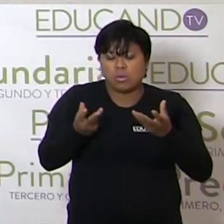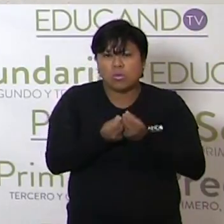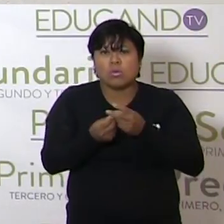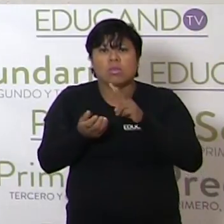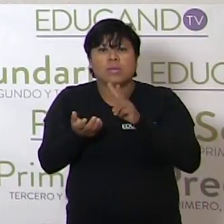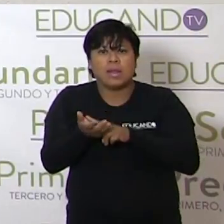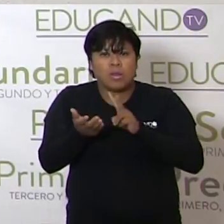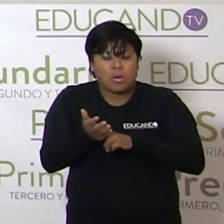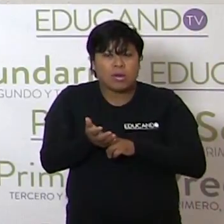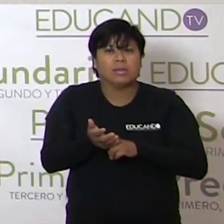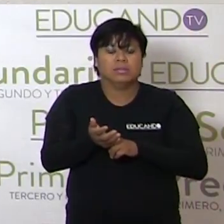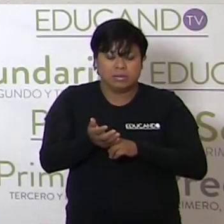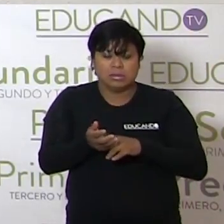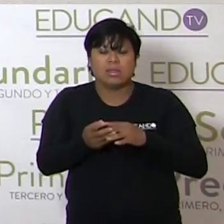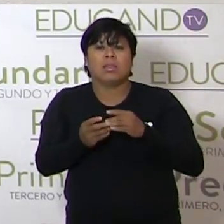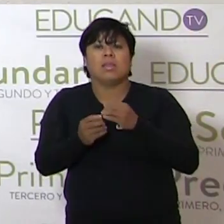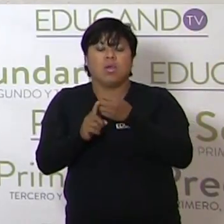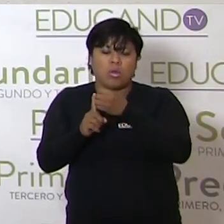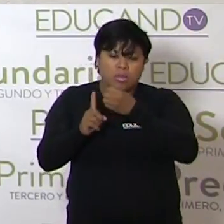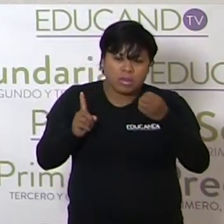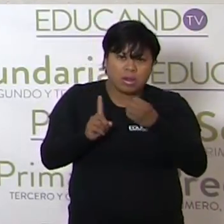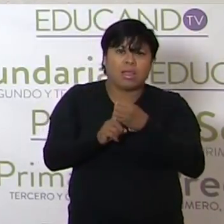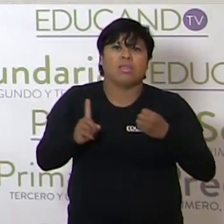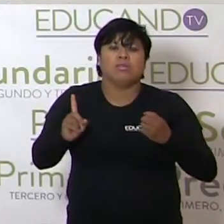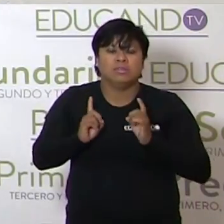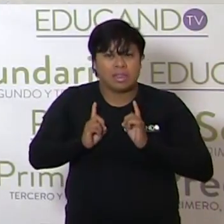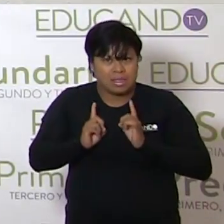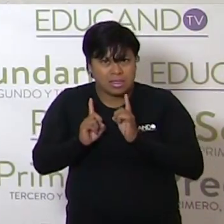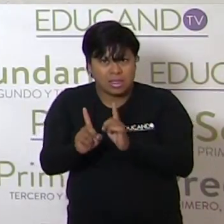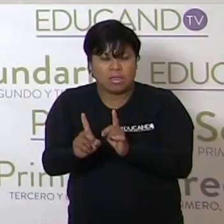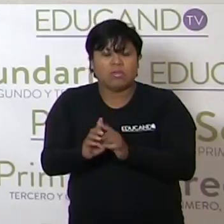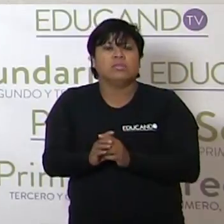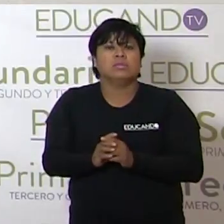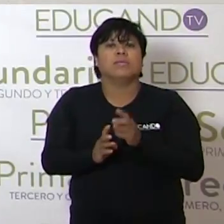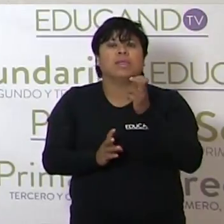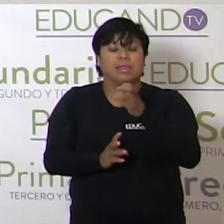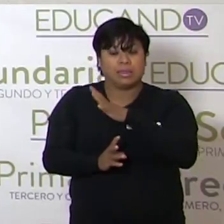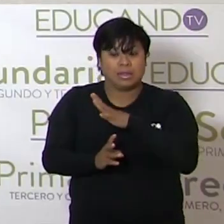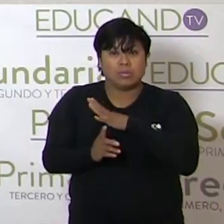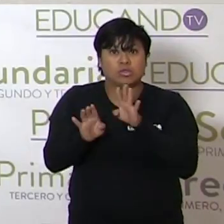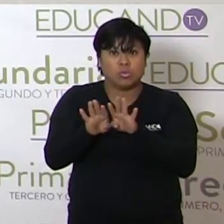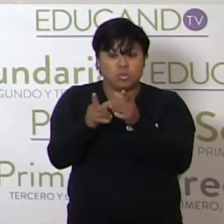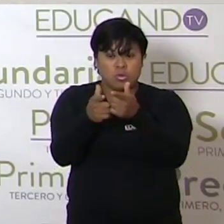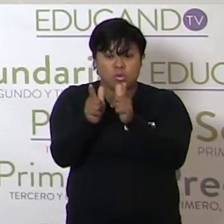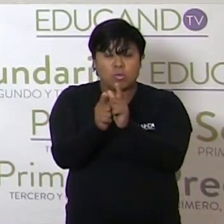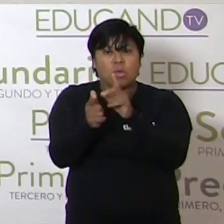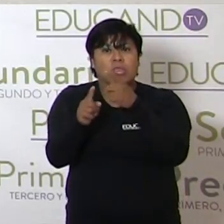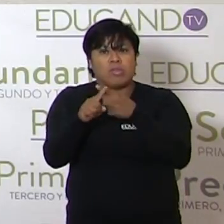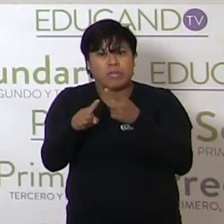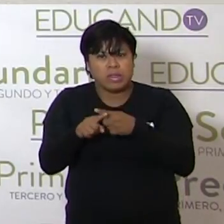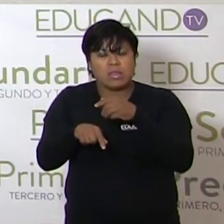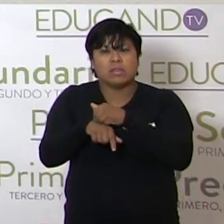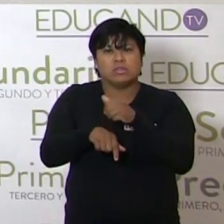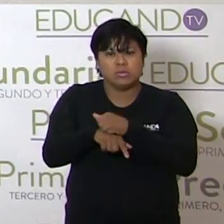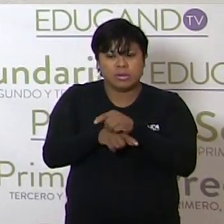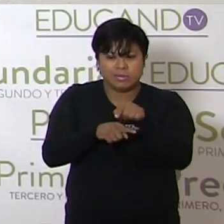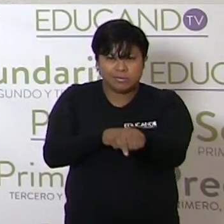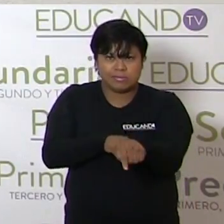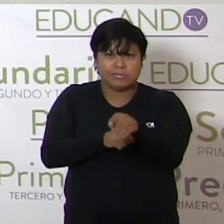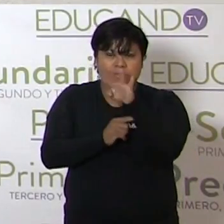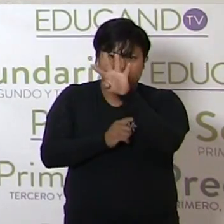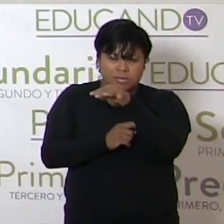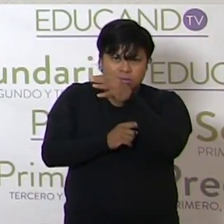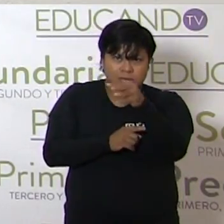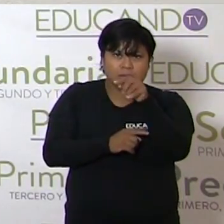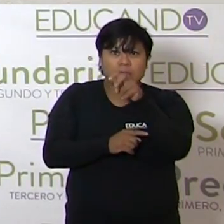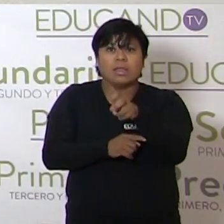o ordenados. En este caso ya sabemos que aquí tenemos el conjunto de valores o el conjunto de datos. Entonces